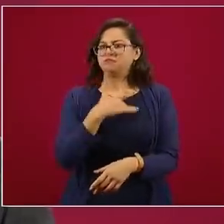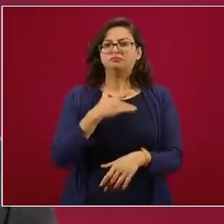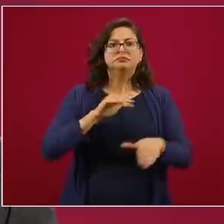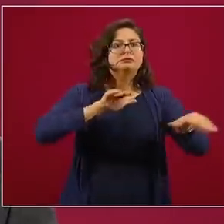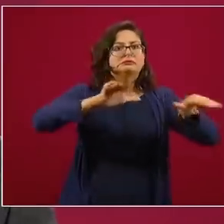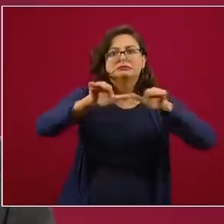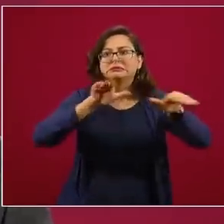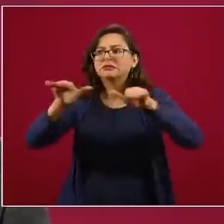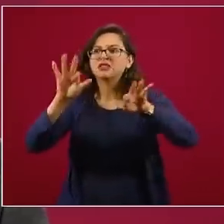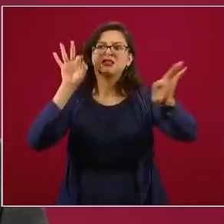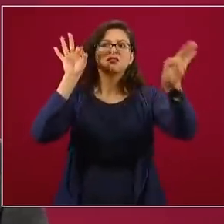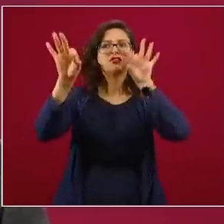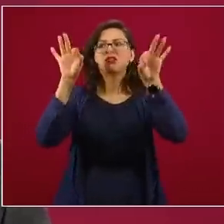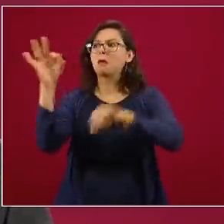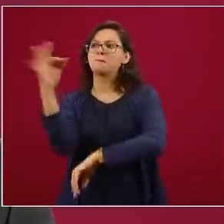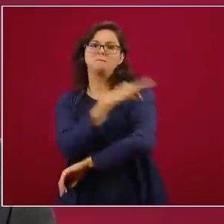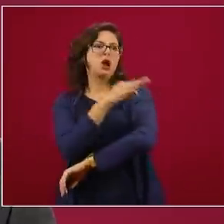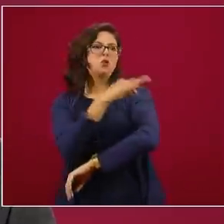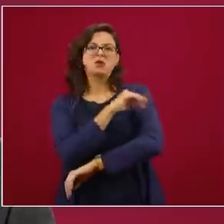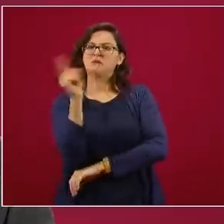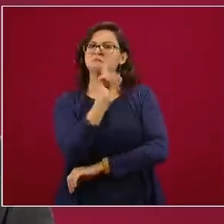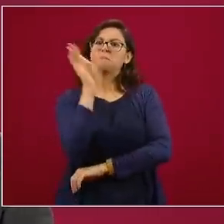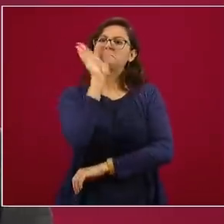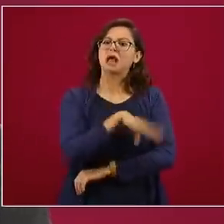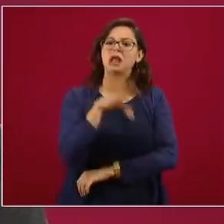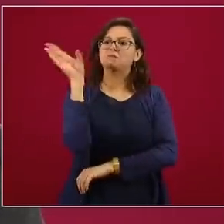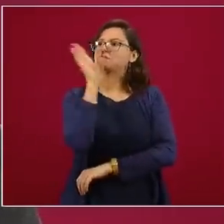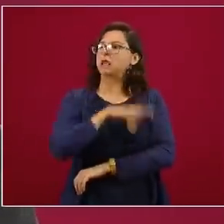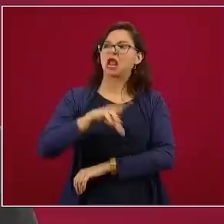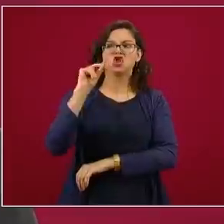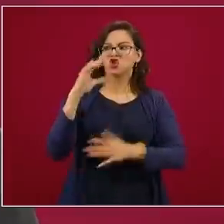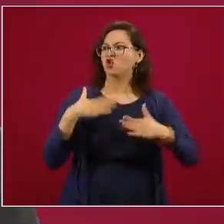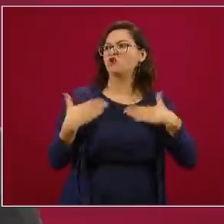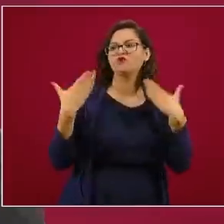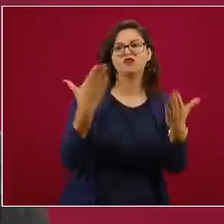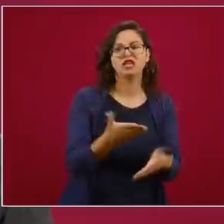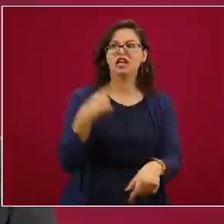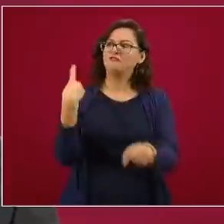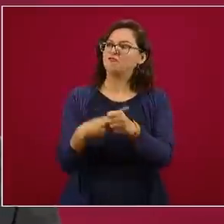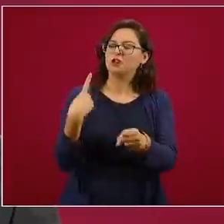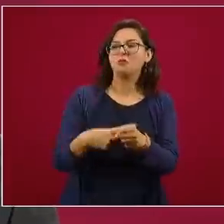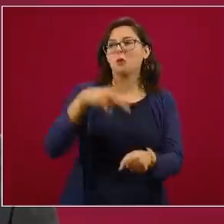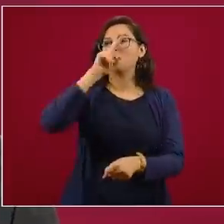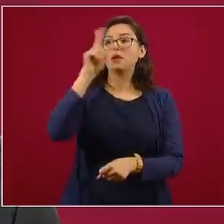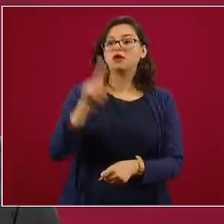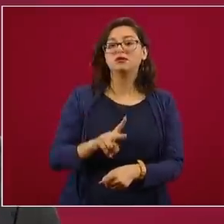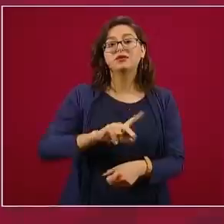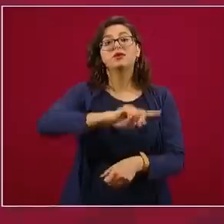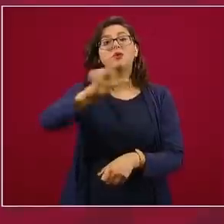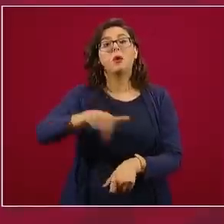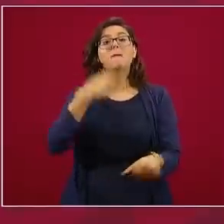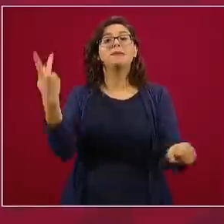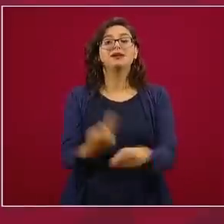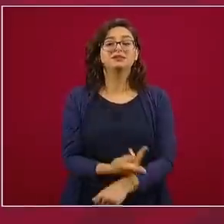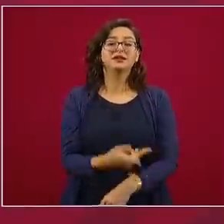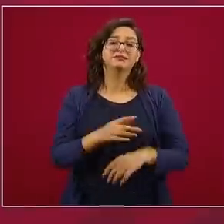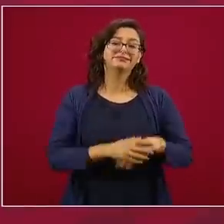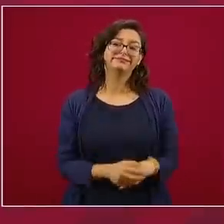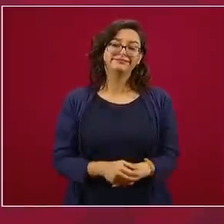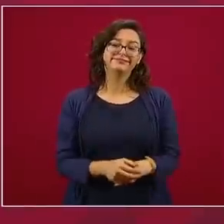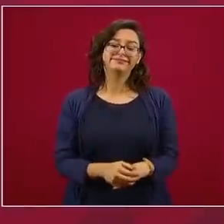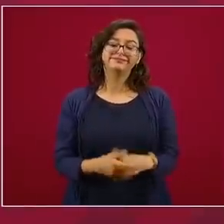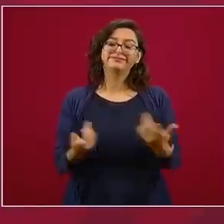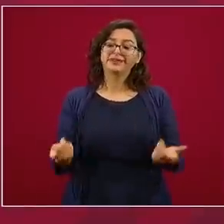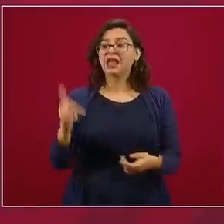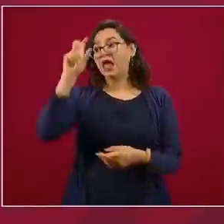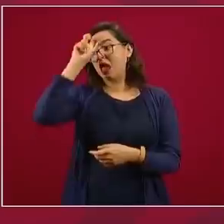las personas a no confiar en la vacuna del sarampión, y como consecuencia reemergió el sarampión en